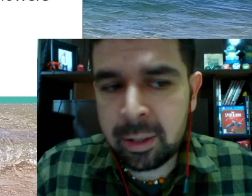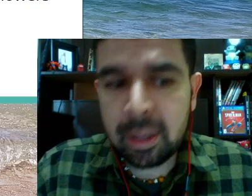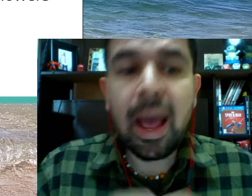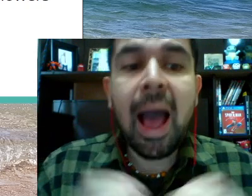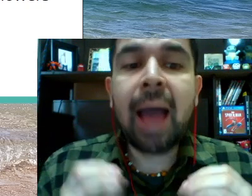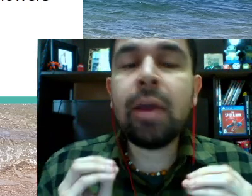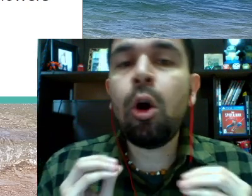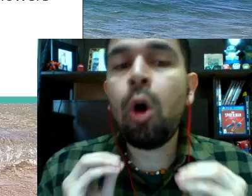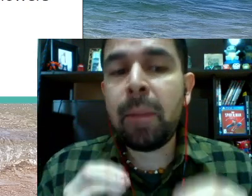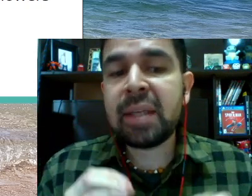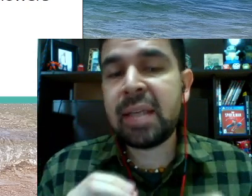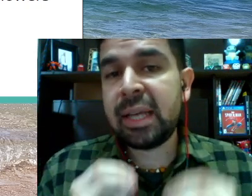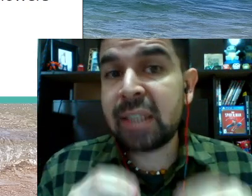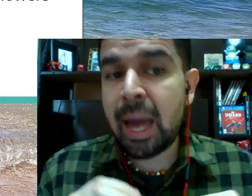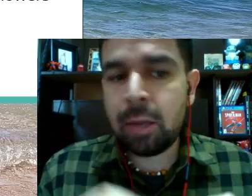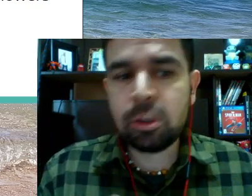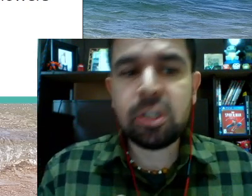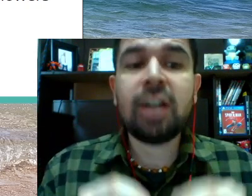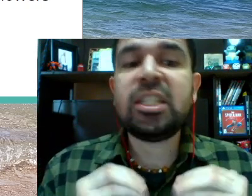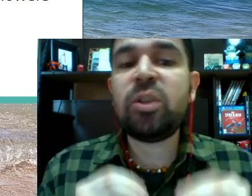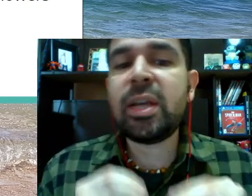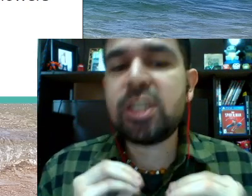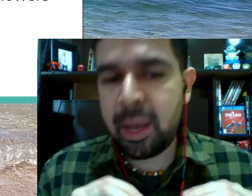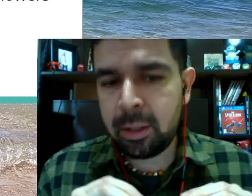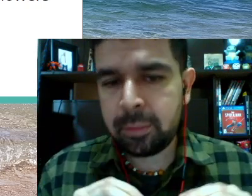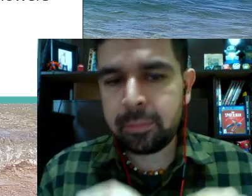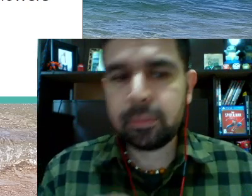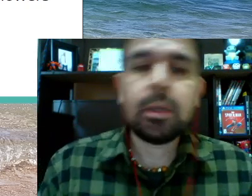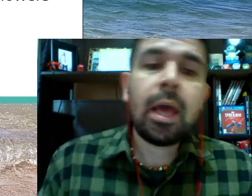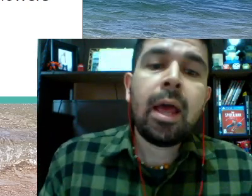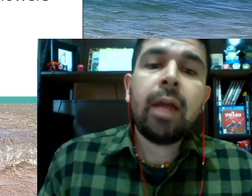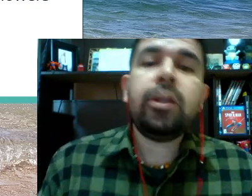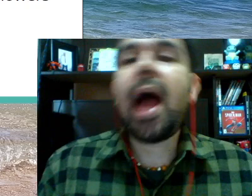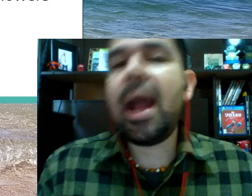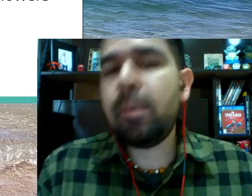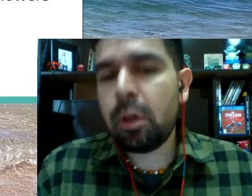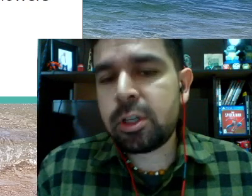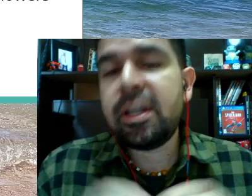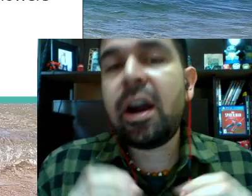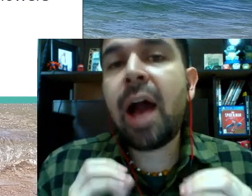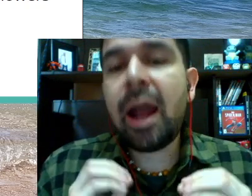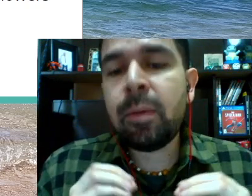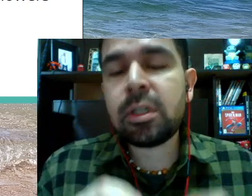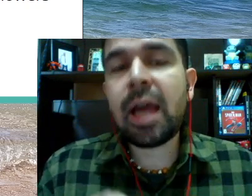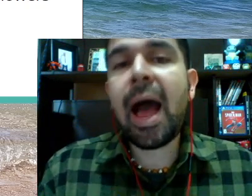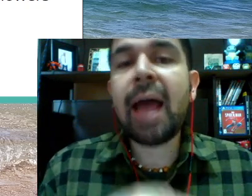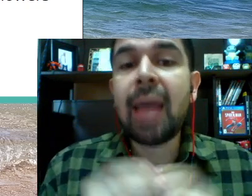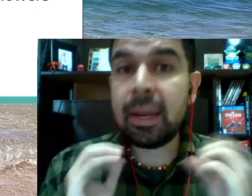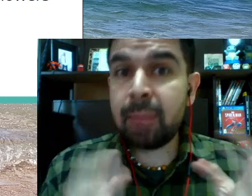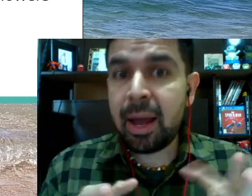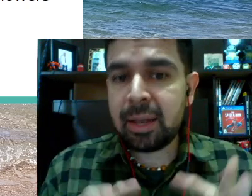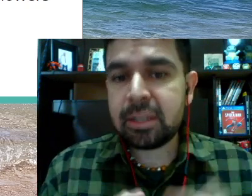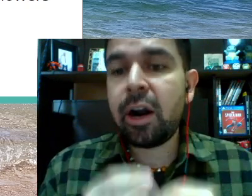cement hay hombres extraños drive strange men the animals the animals hay